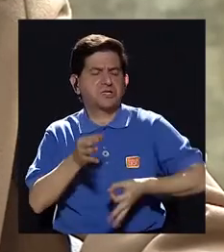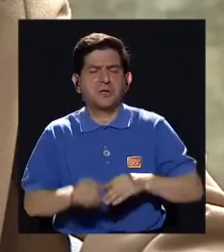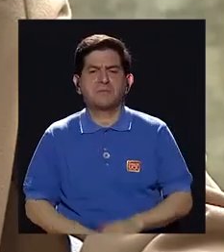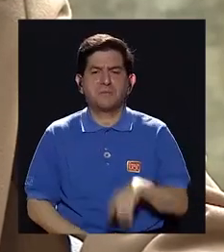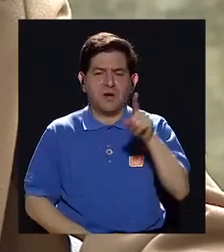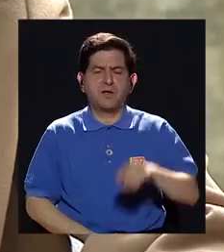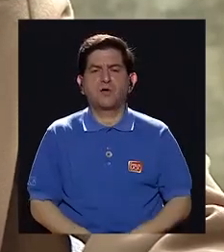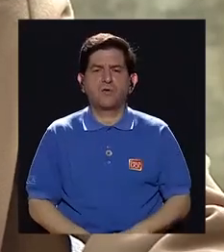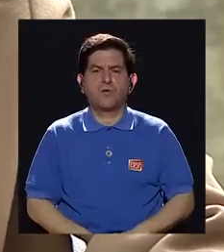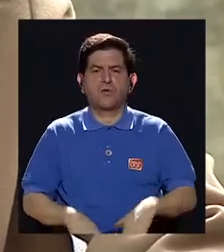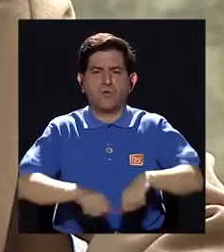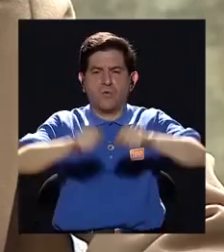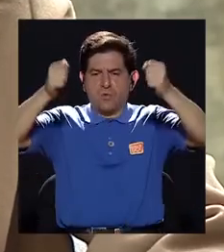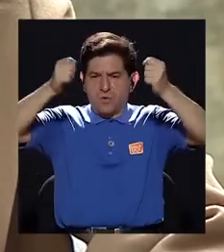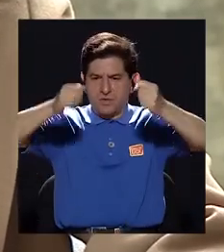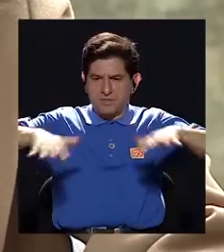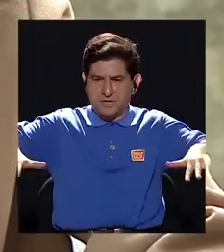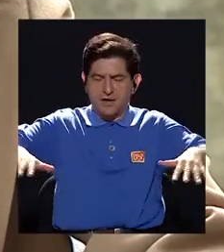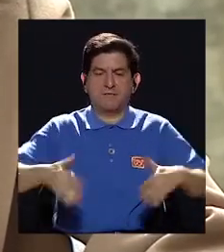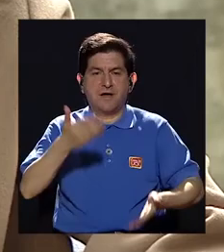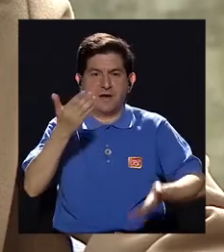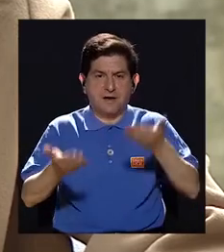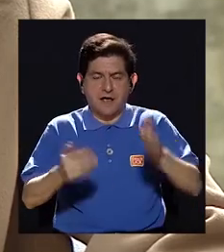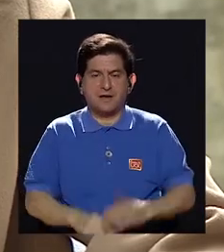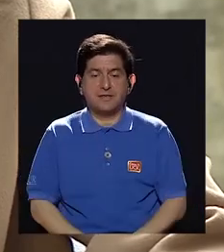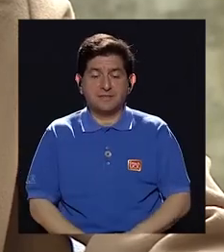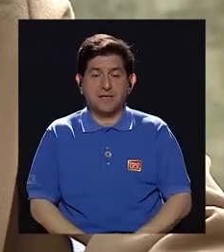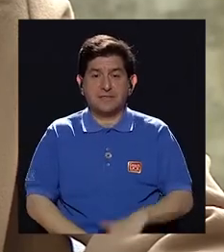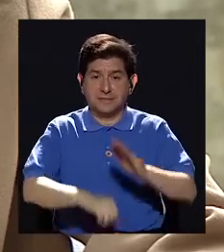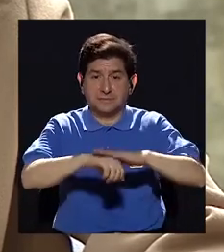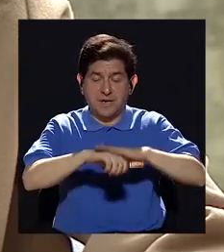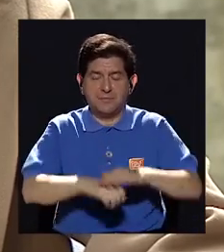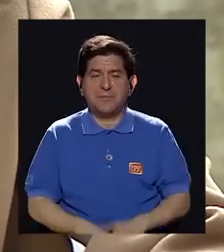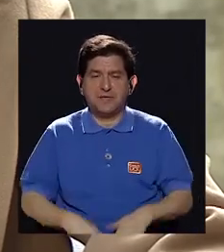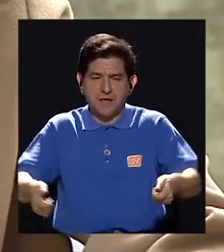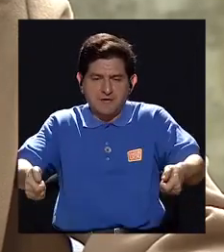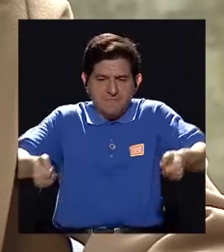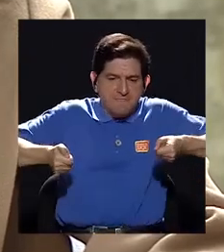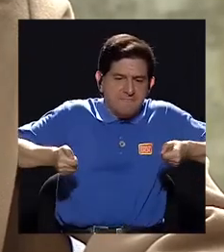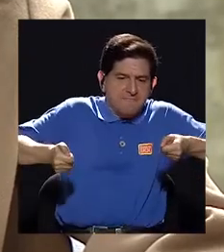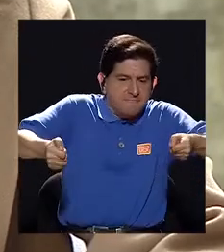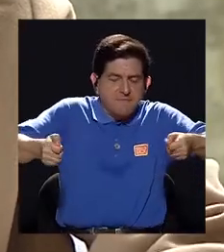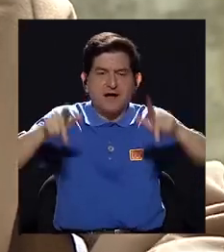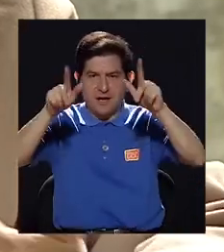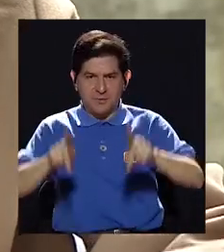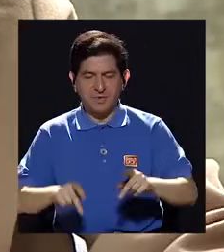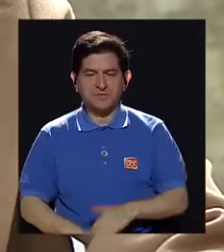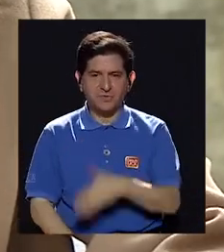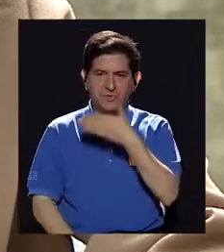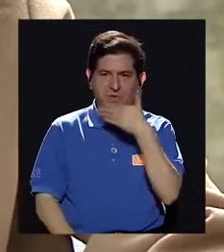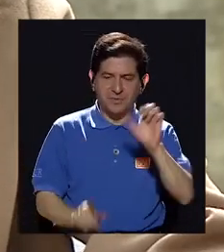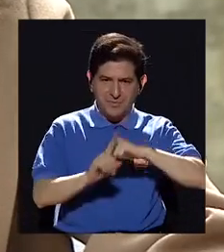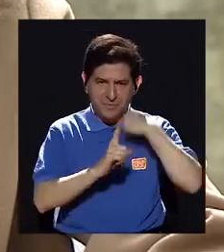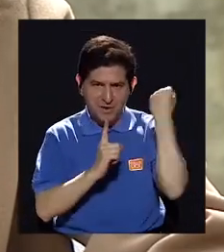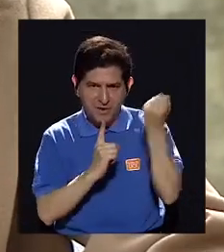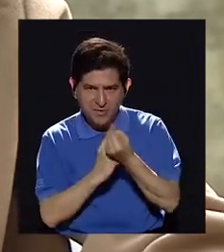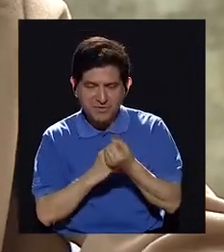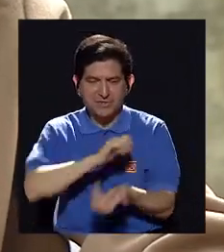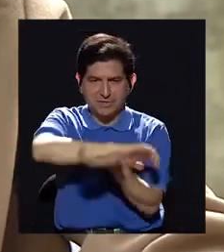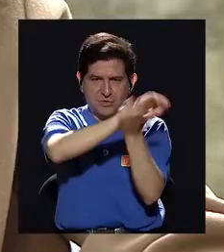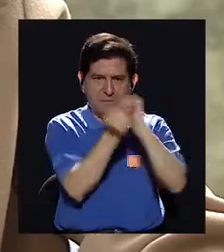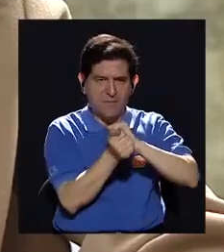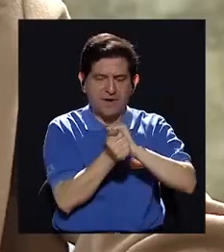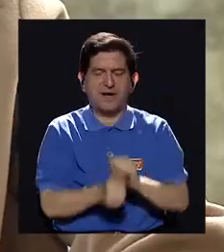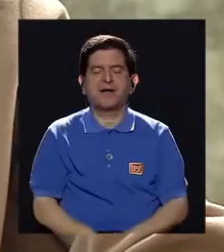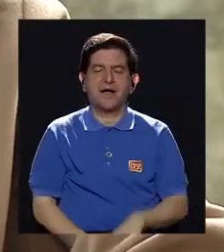una sábana, cómo poniéndole una sábana para movilizar a la persona puede mejorar esos